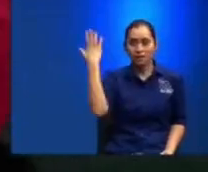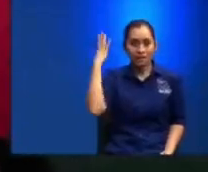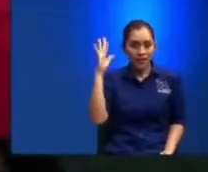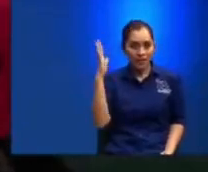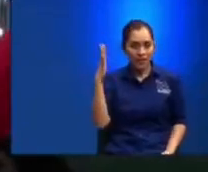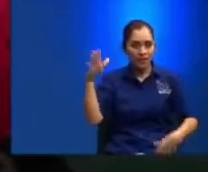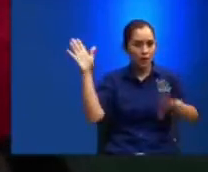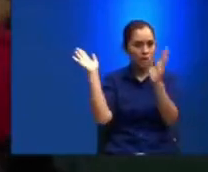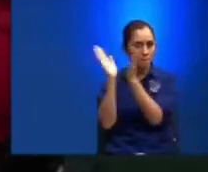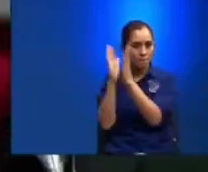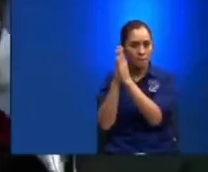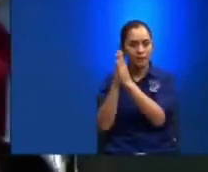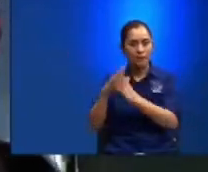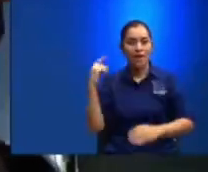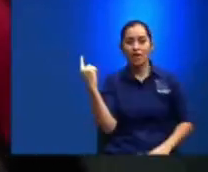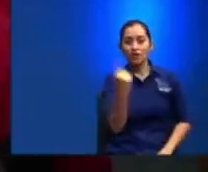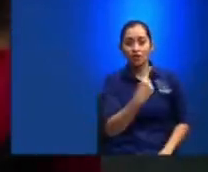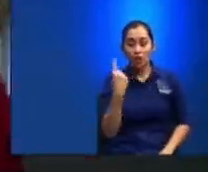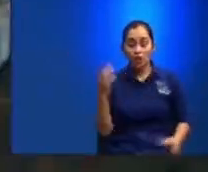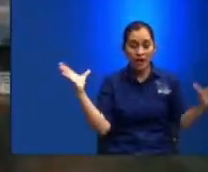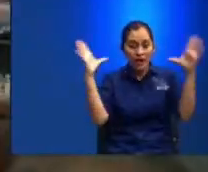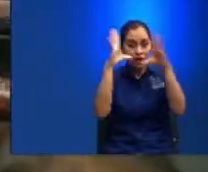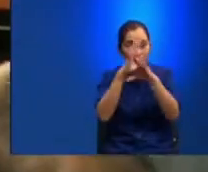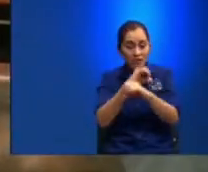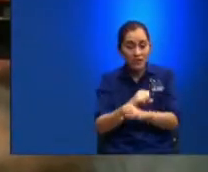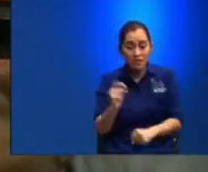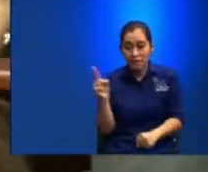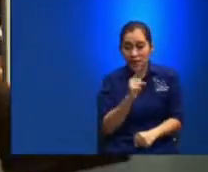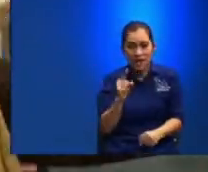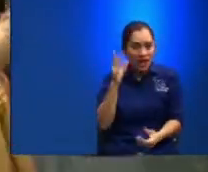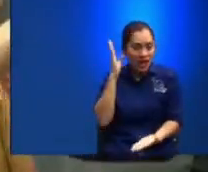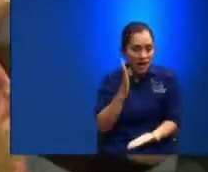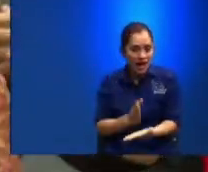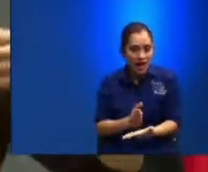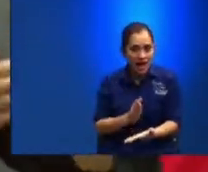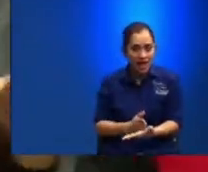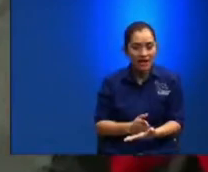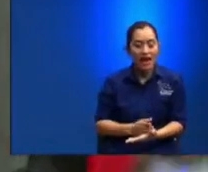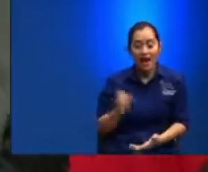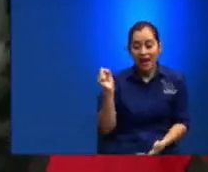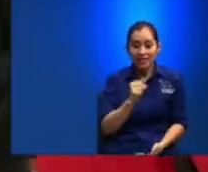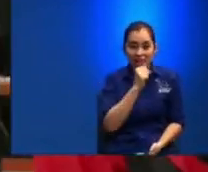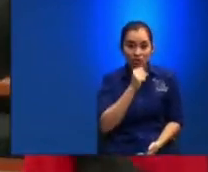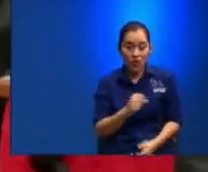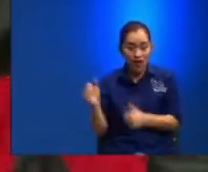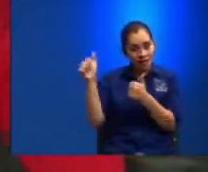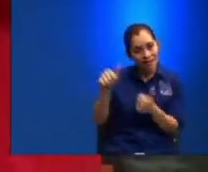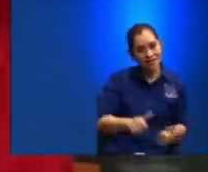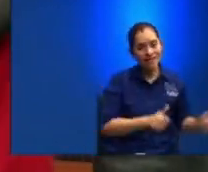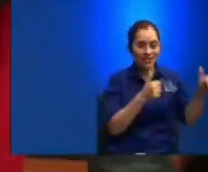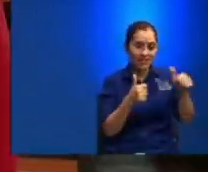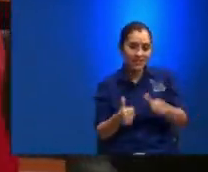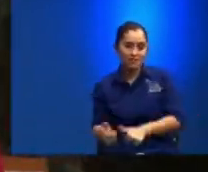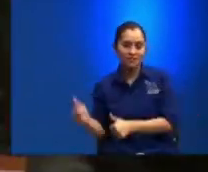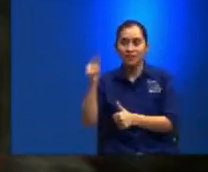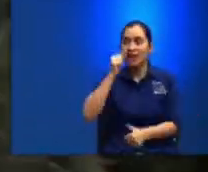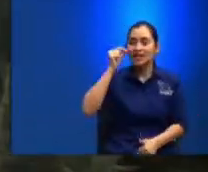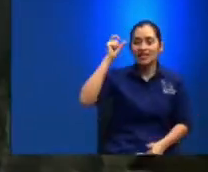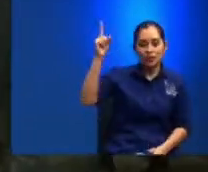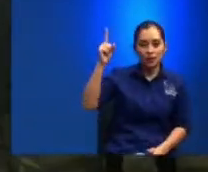con el pandero y toda la noche sin parar belgrano avanzas al